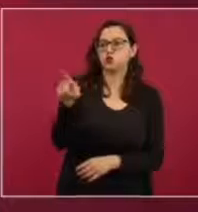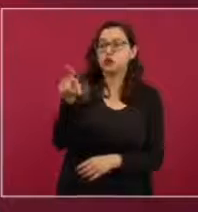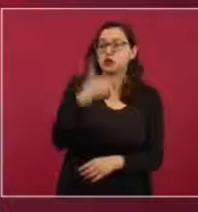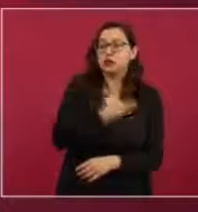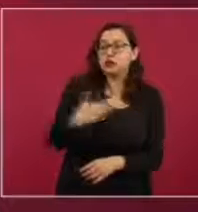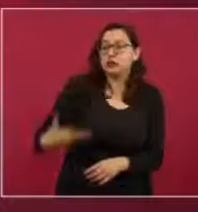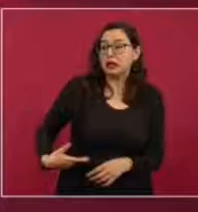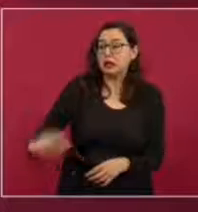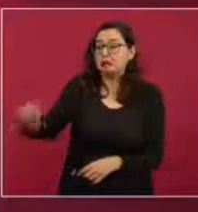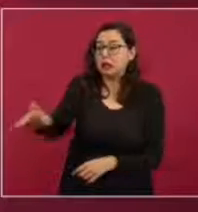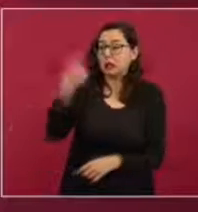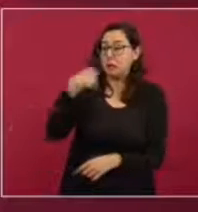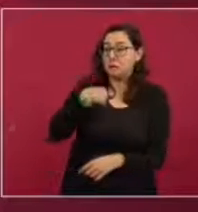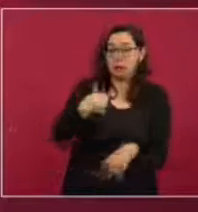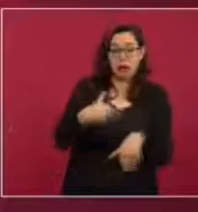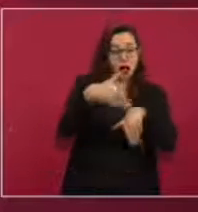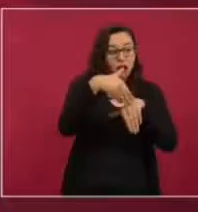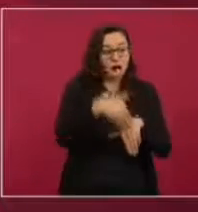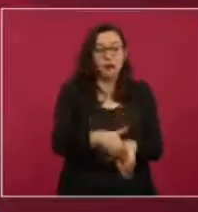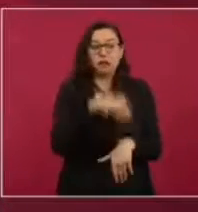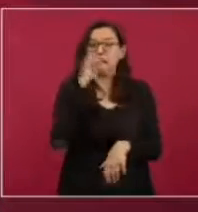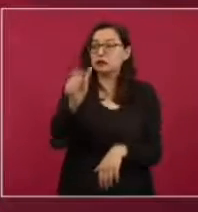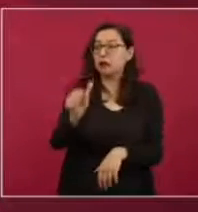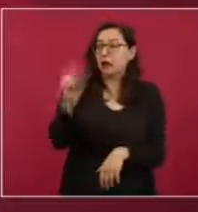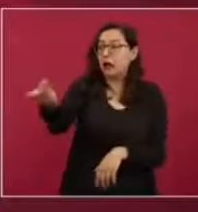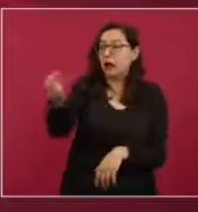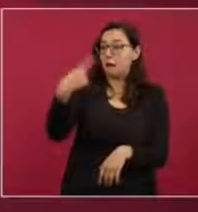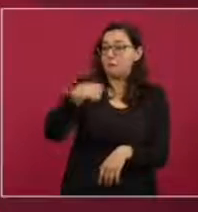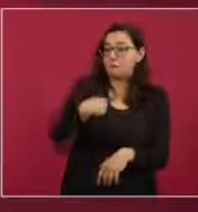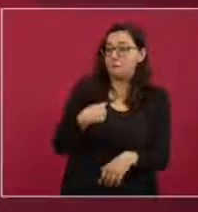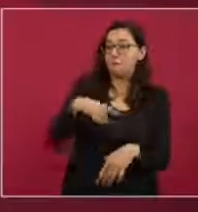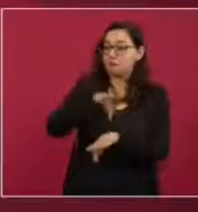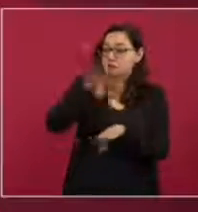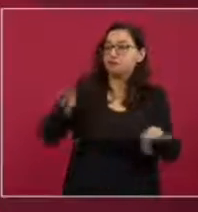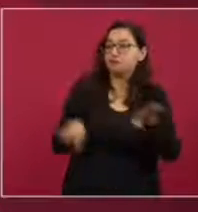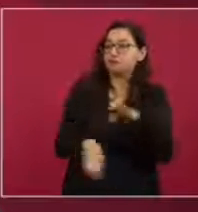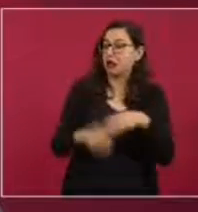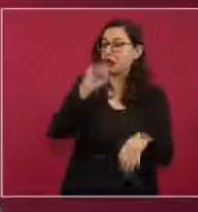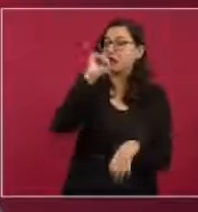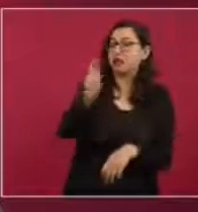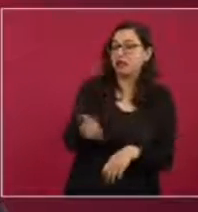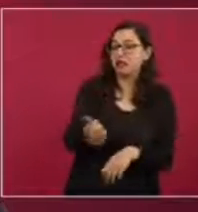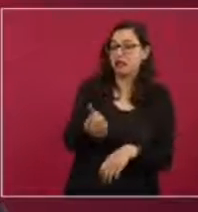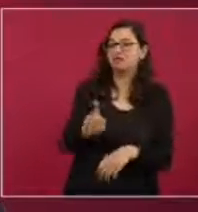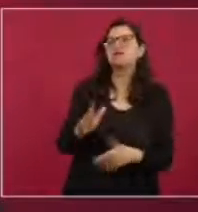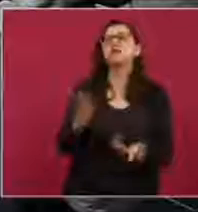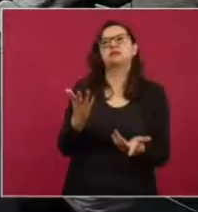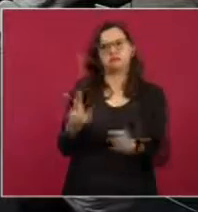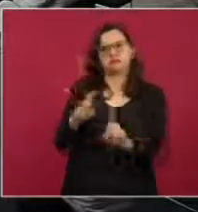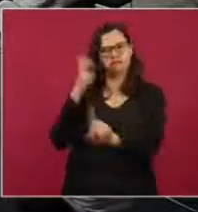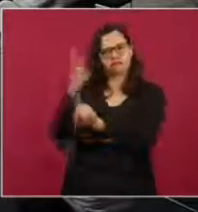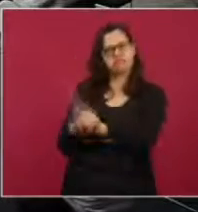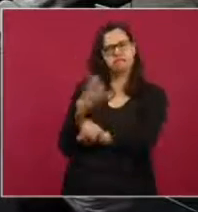en Salmuera,